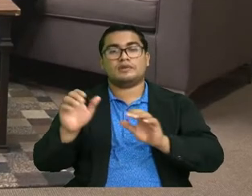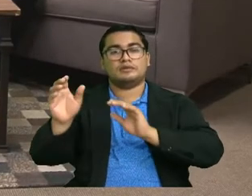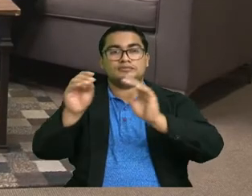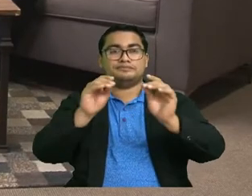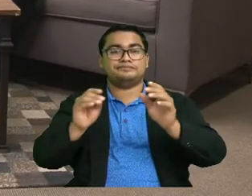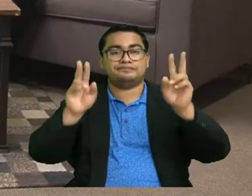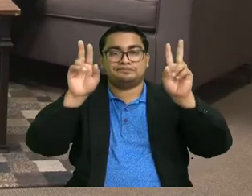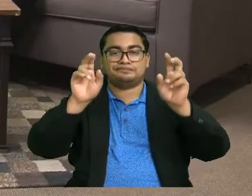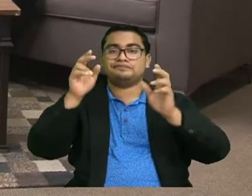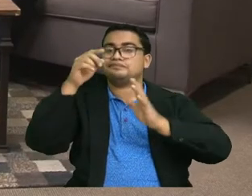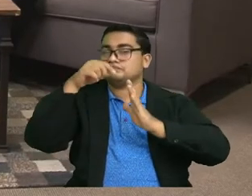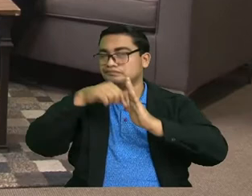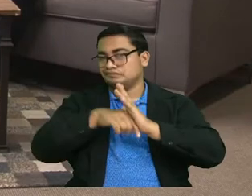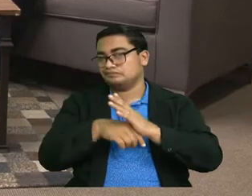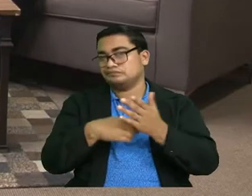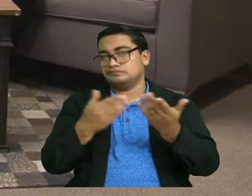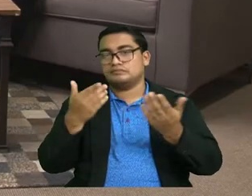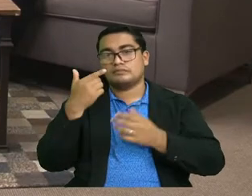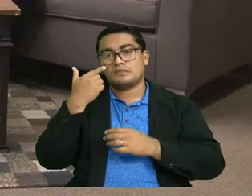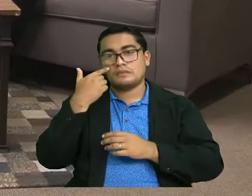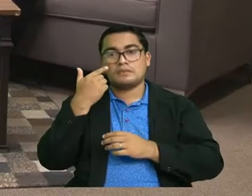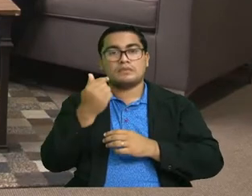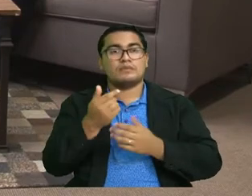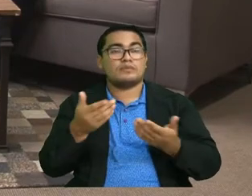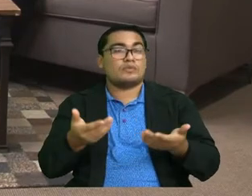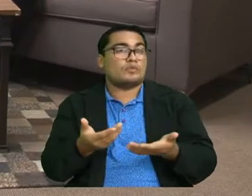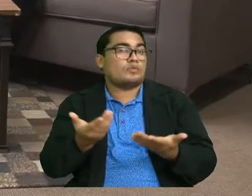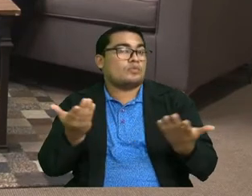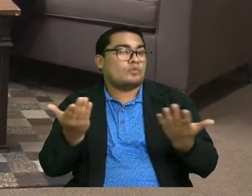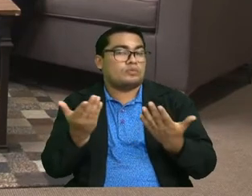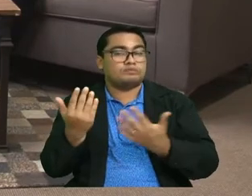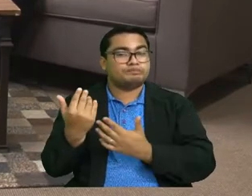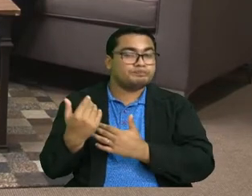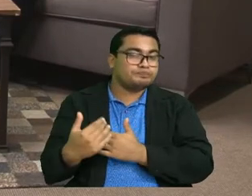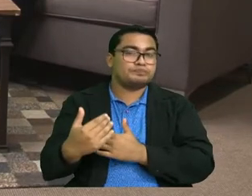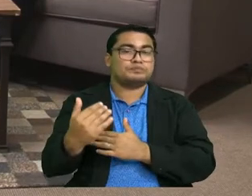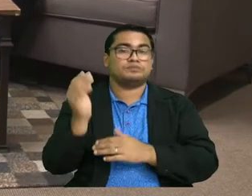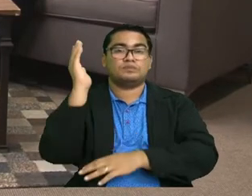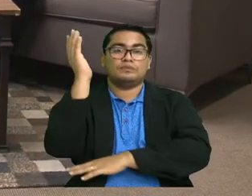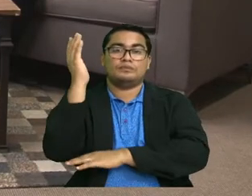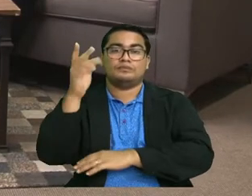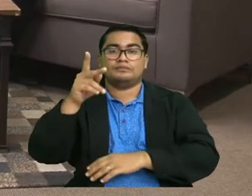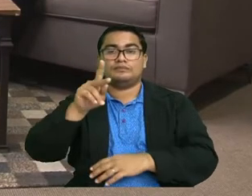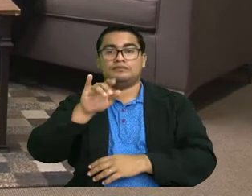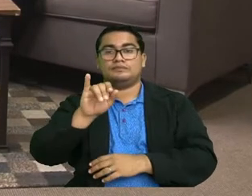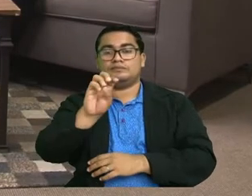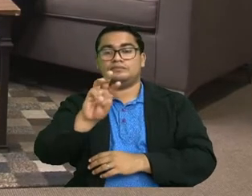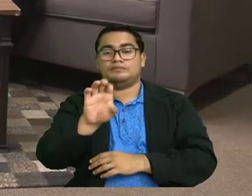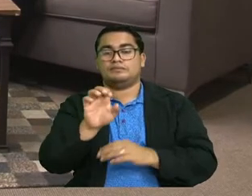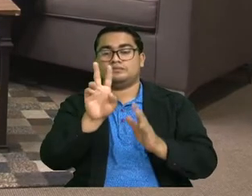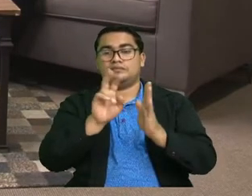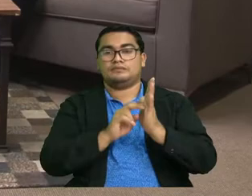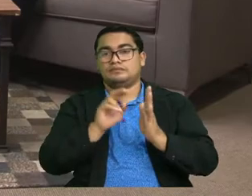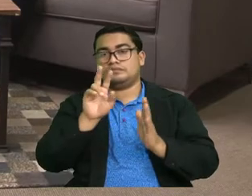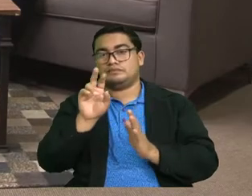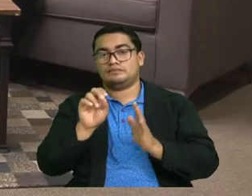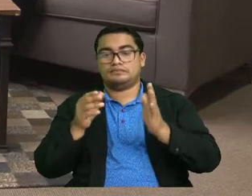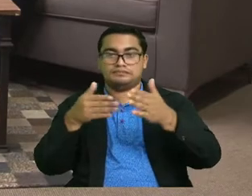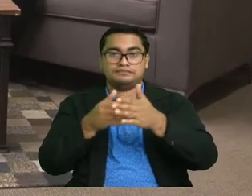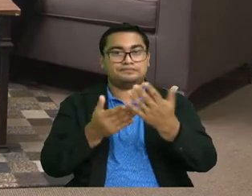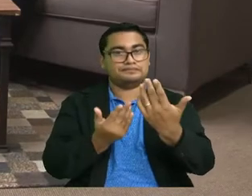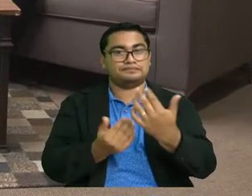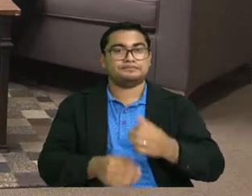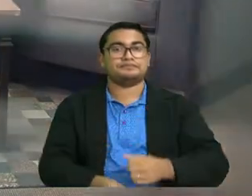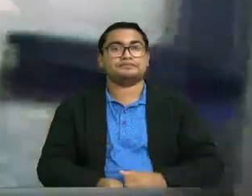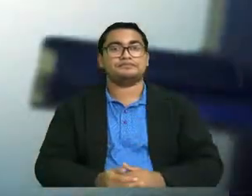nos adentra precisamente a conocer las expectativas planteadas en torno a Expo Pyme 2020. Breve pausa y ya